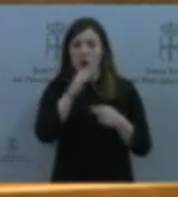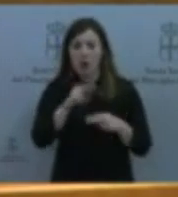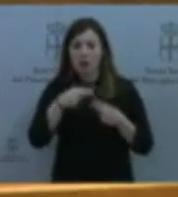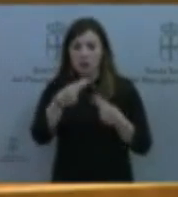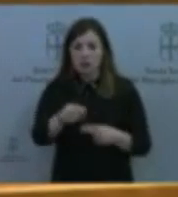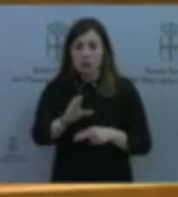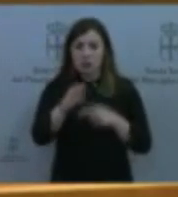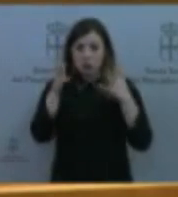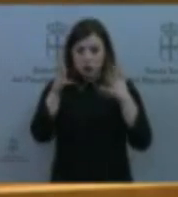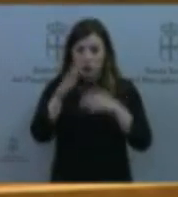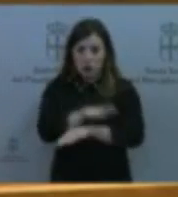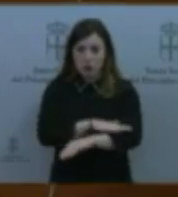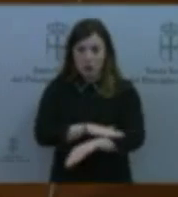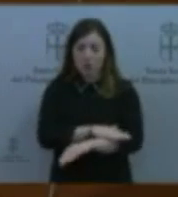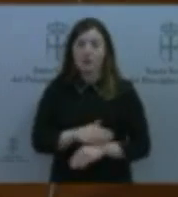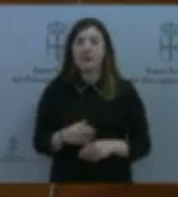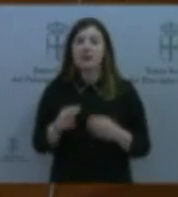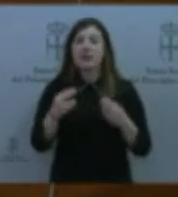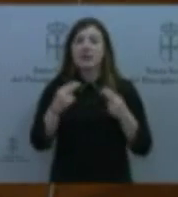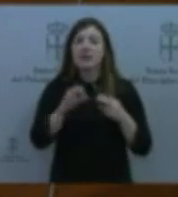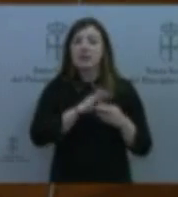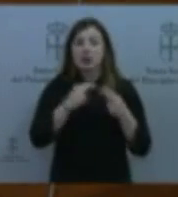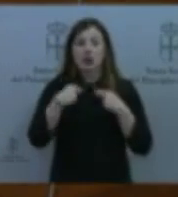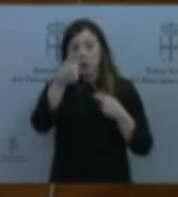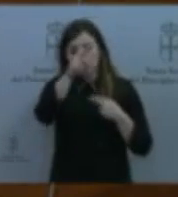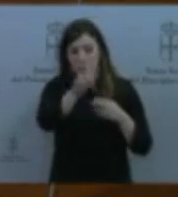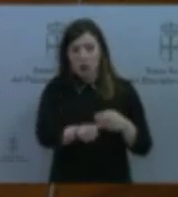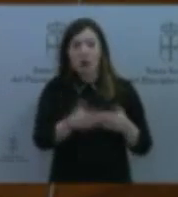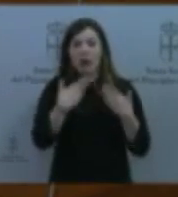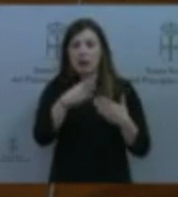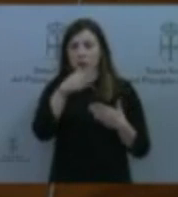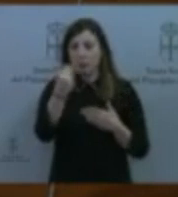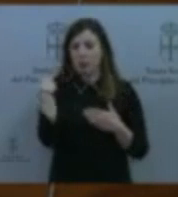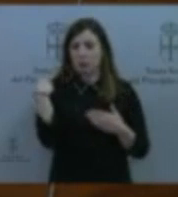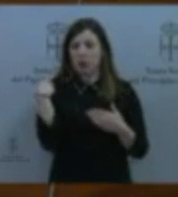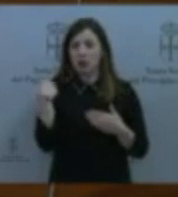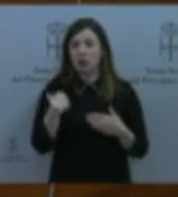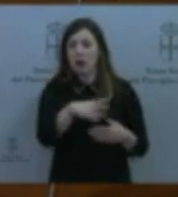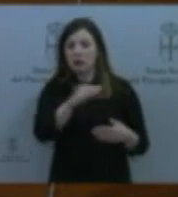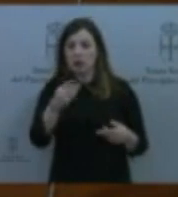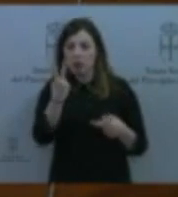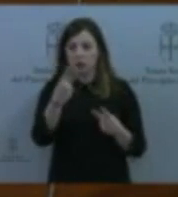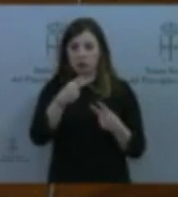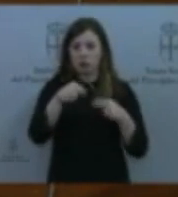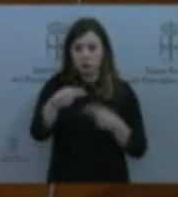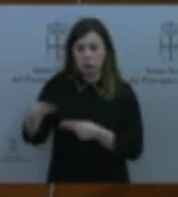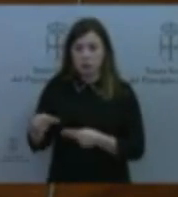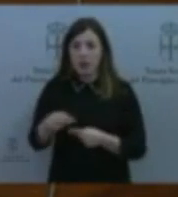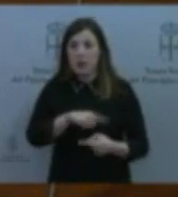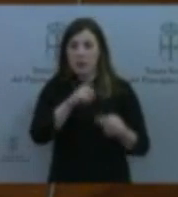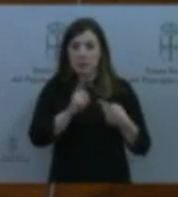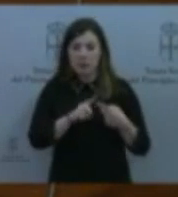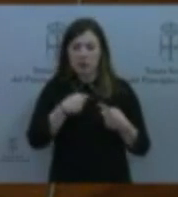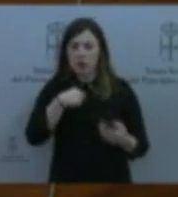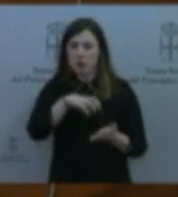diputado, muchas gracias por su pregunta. Entiendo que hay dos partes dentro de esa pregunta. De la primera, tengo serias dudas de qué es exactamente lo que me quiere